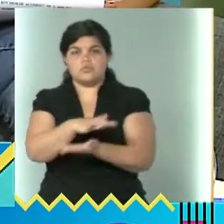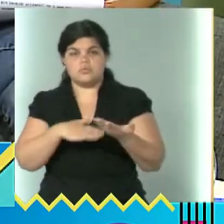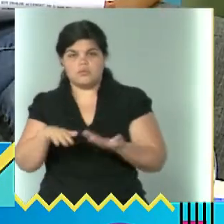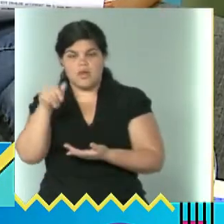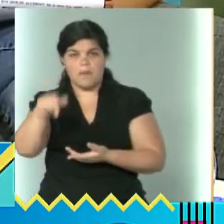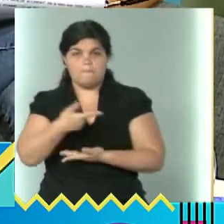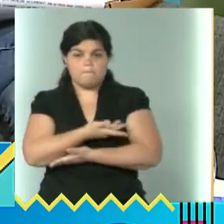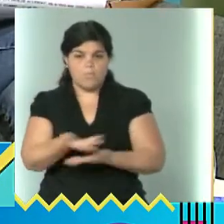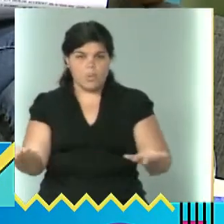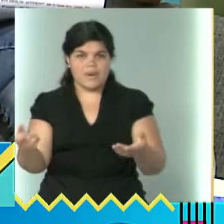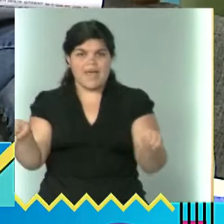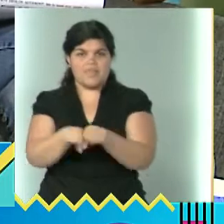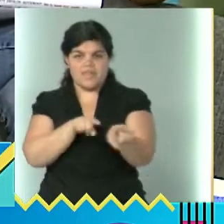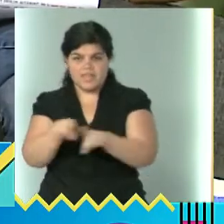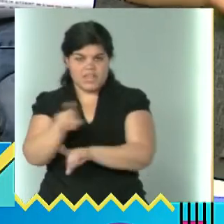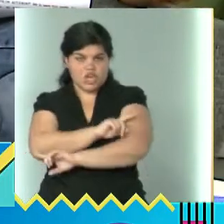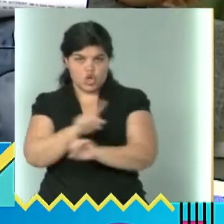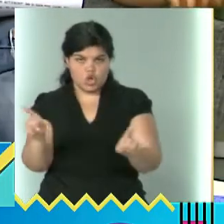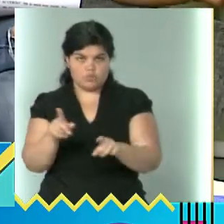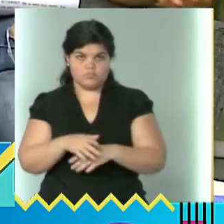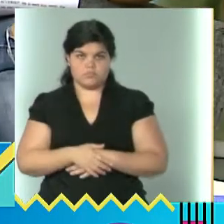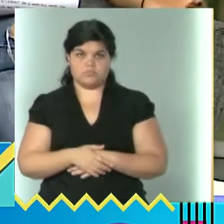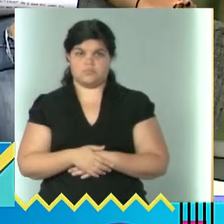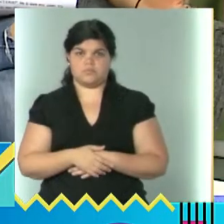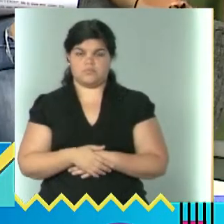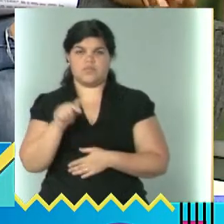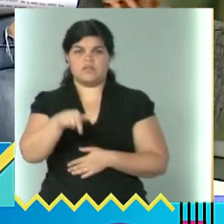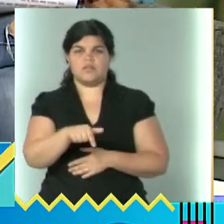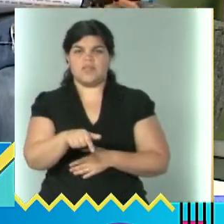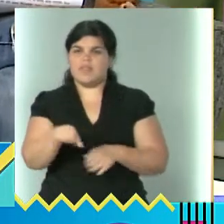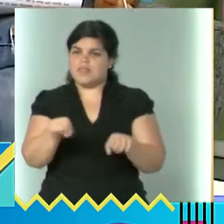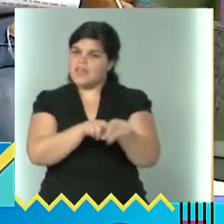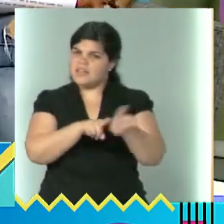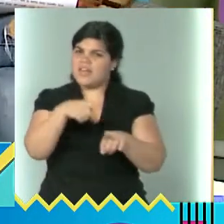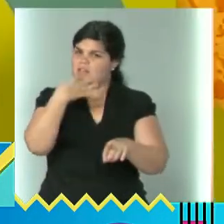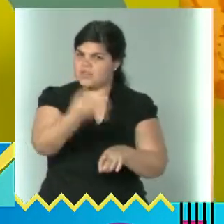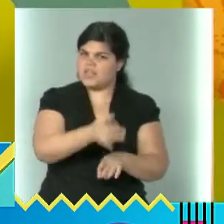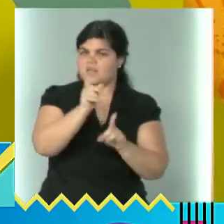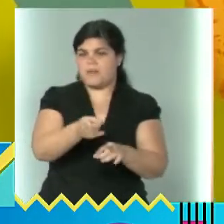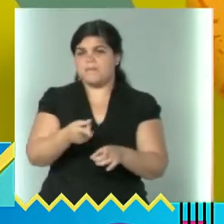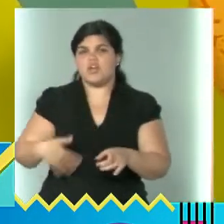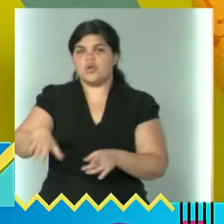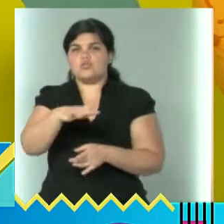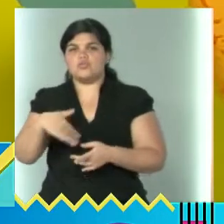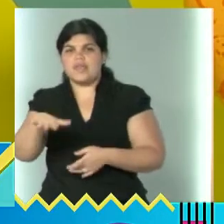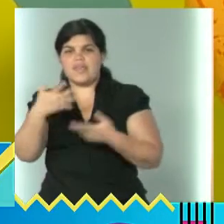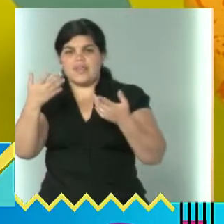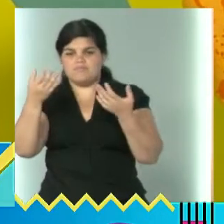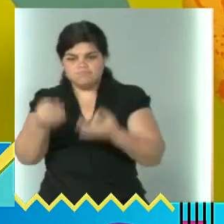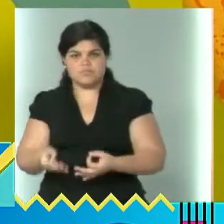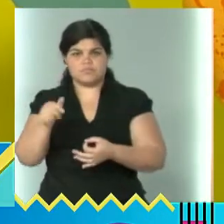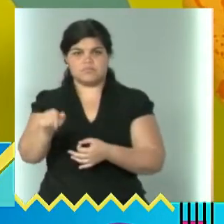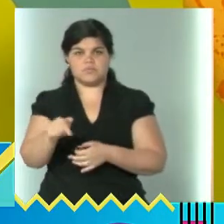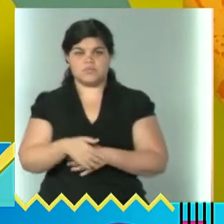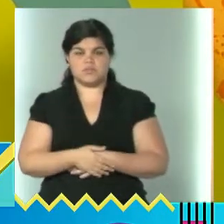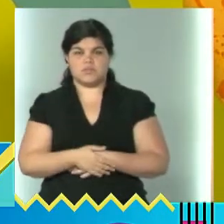la... No sé si offline. Es real, porque la digital también es real, pero... Es real. Tiene. La